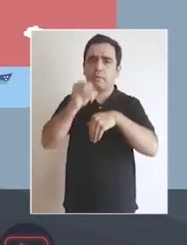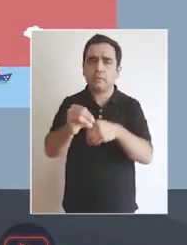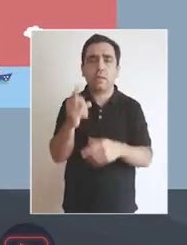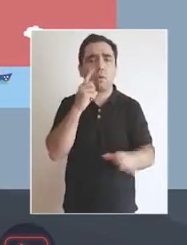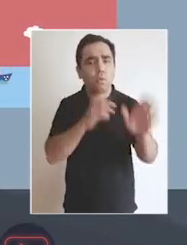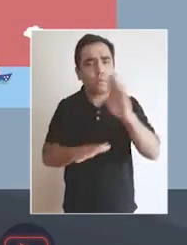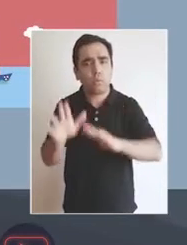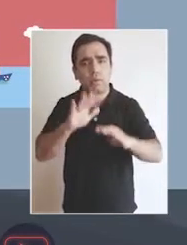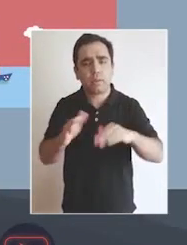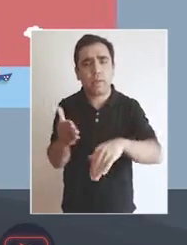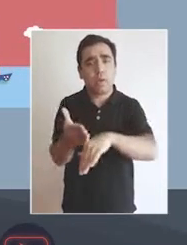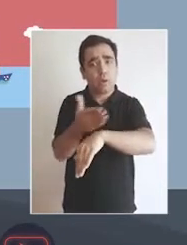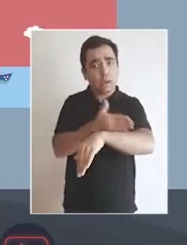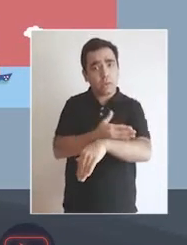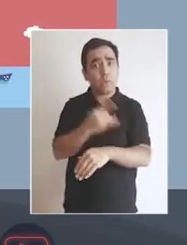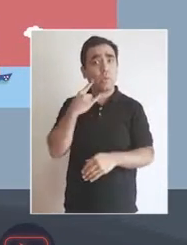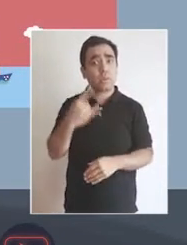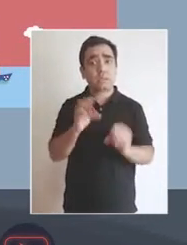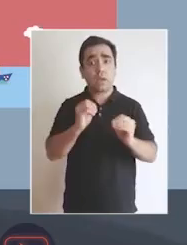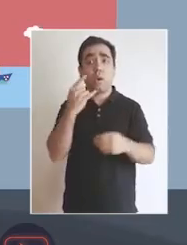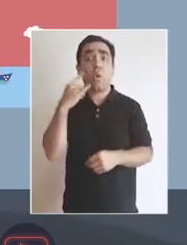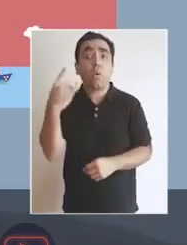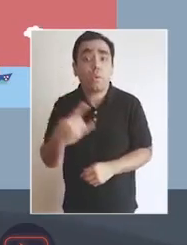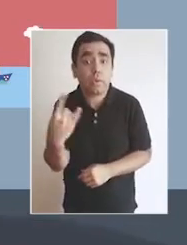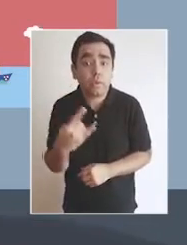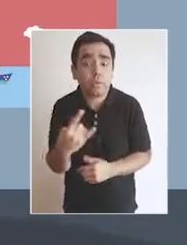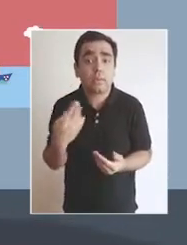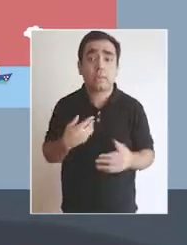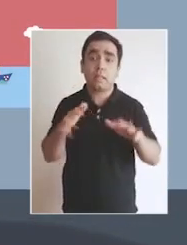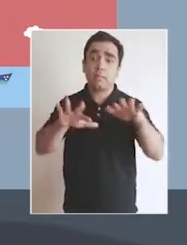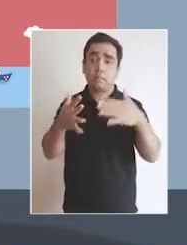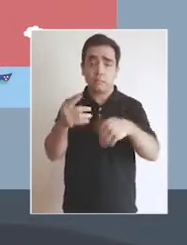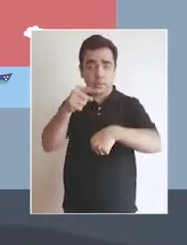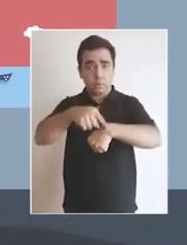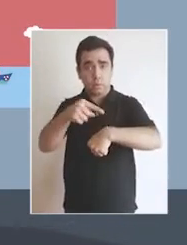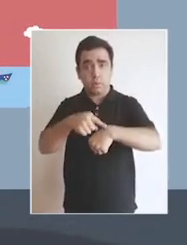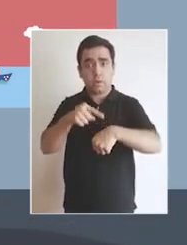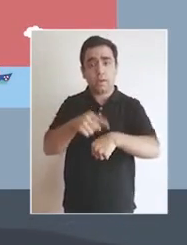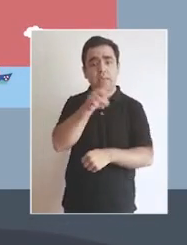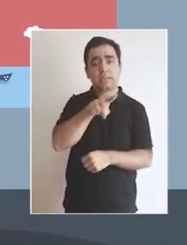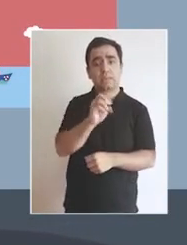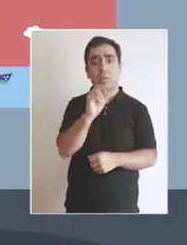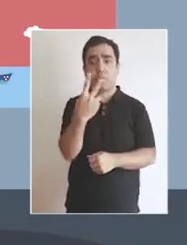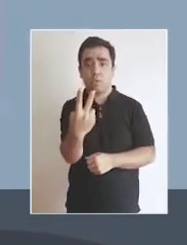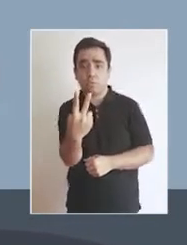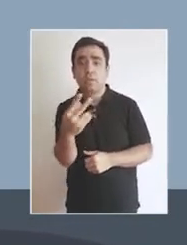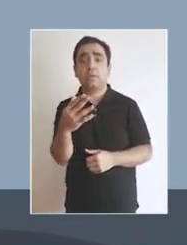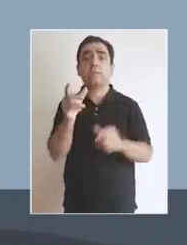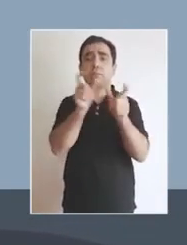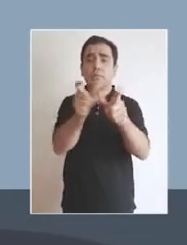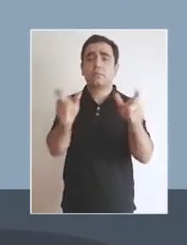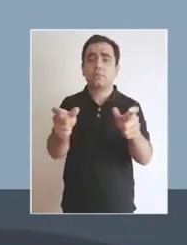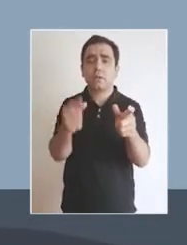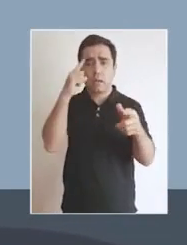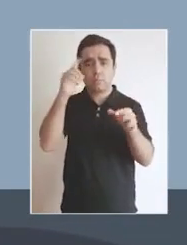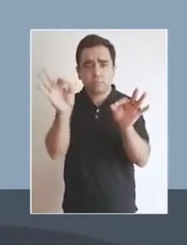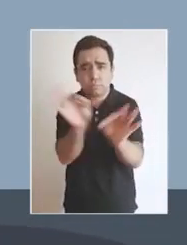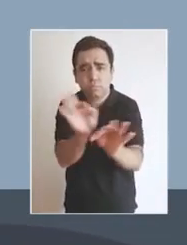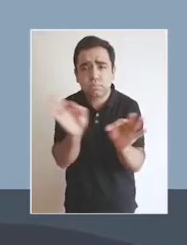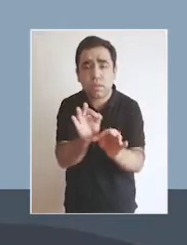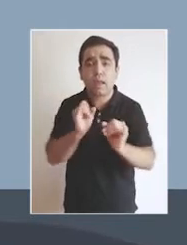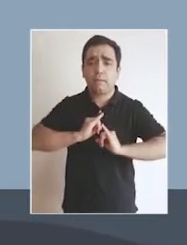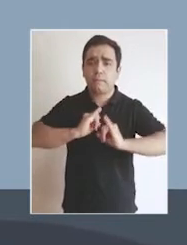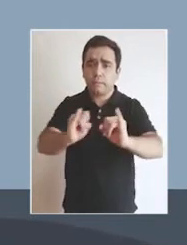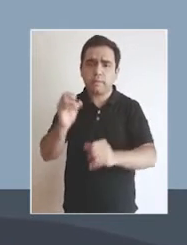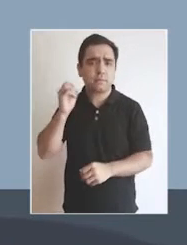preemergencia o emergencia ambiental, según norma horaria de dióxido de azufre, con recomendaciones a la población, las cuales son